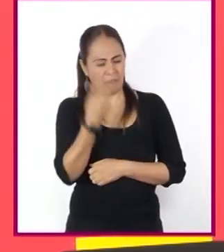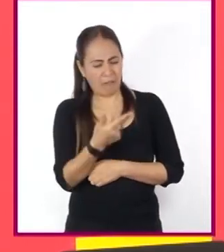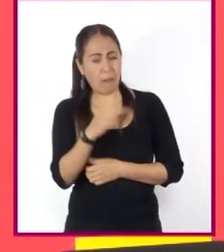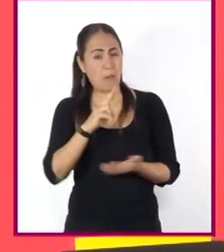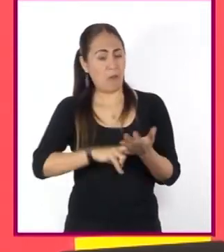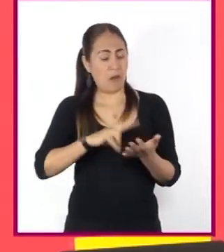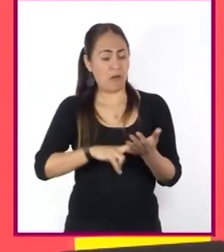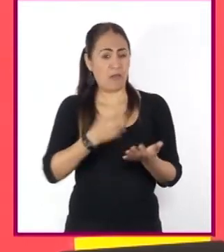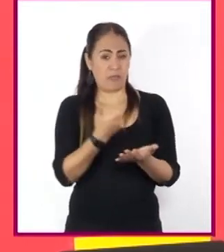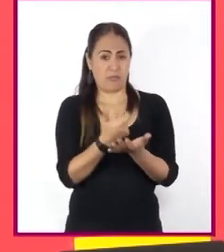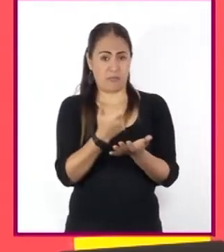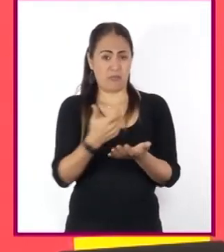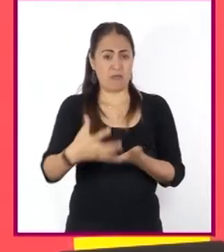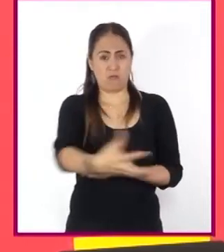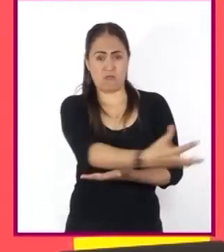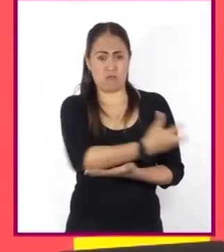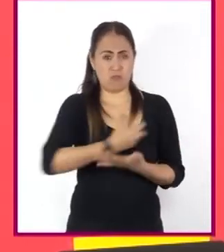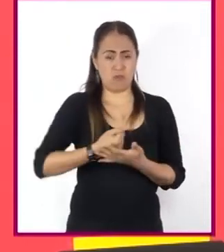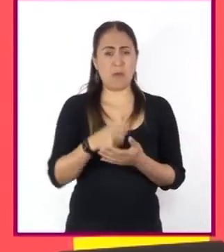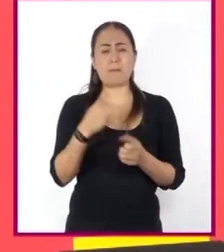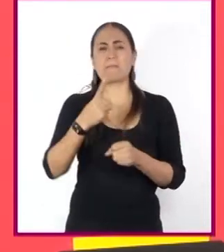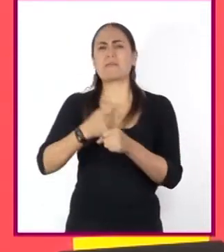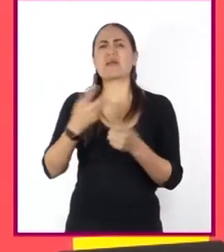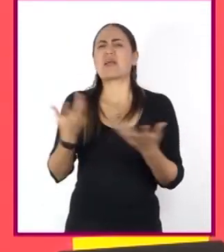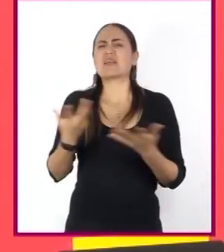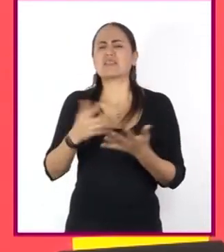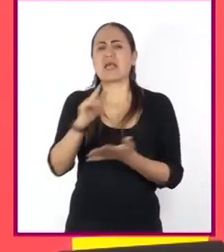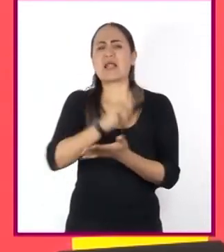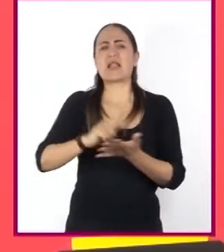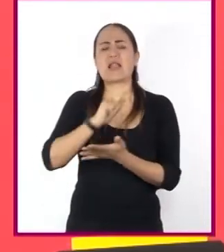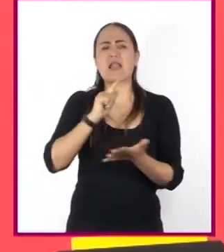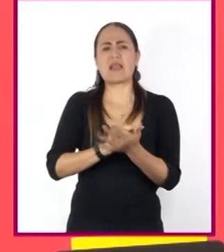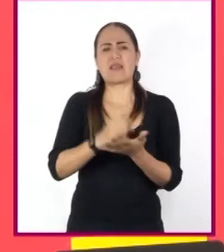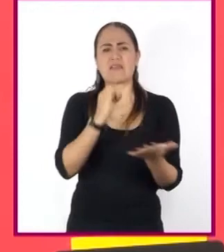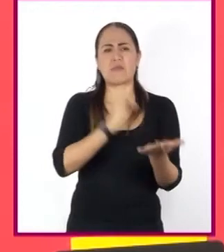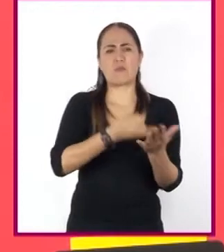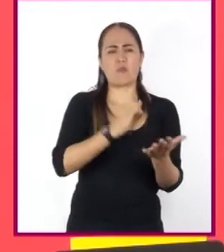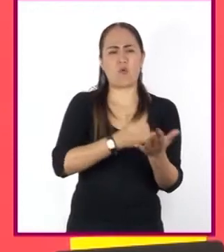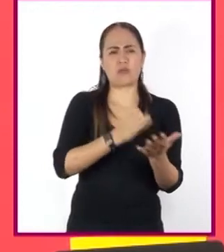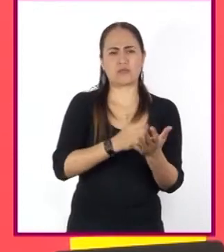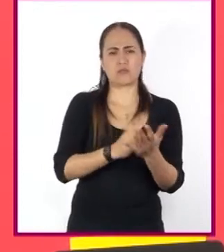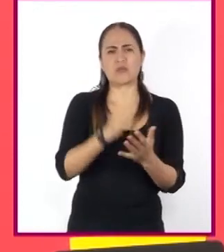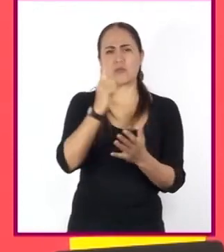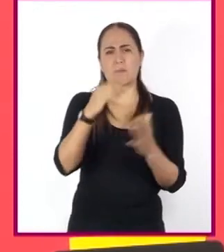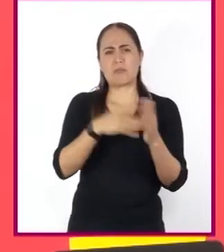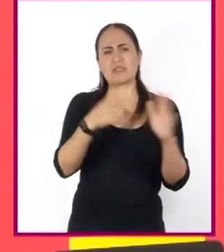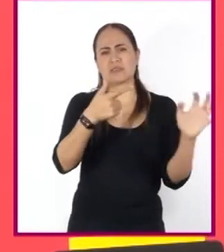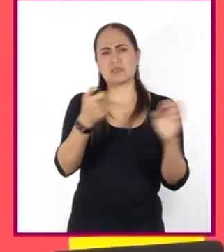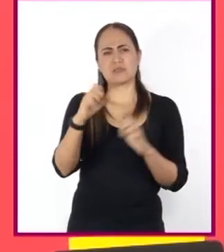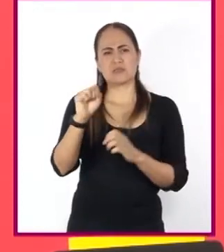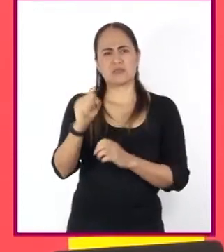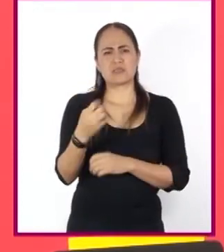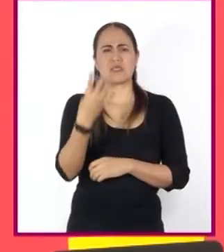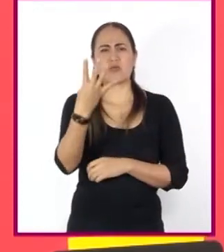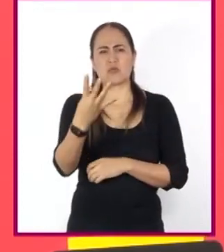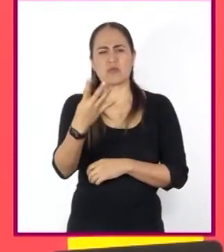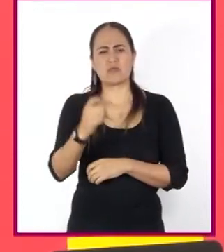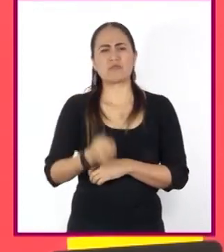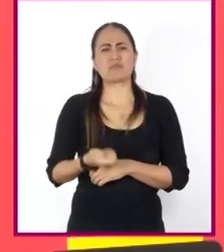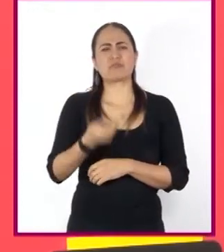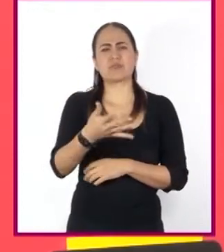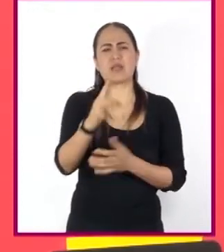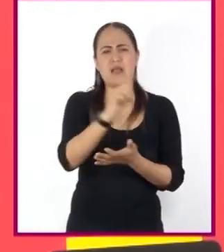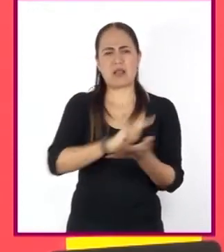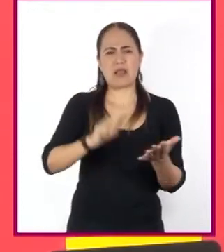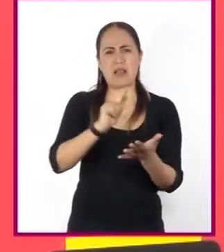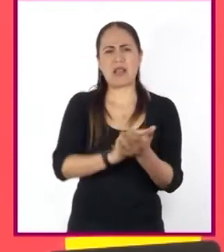preciada. La primera ley fue la Ley de Ingresos Públicos Norteamericana de 1764, más conocida como la Ley